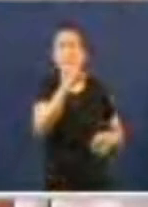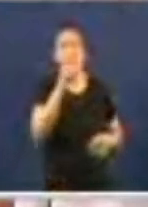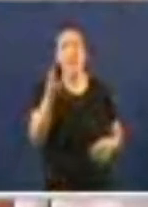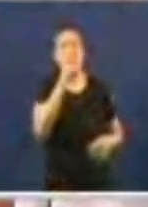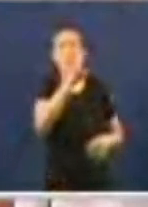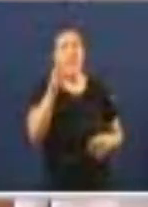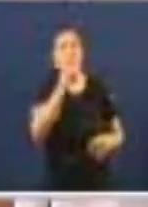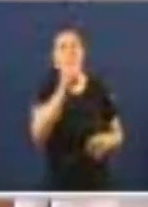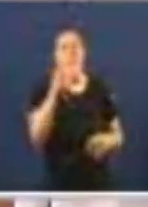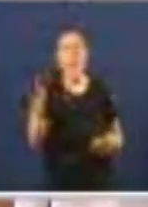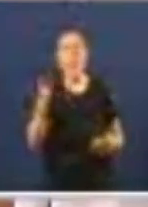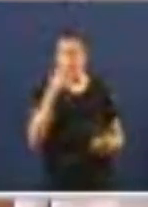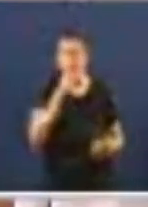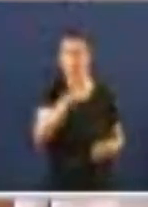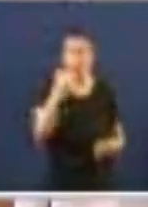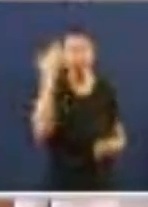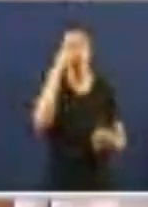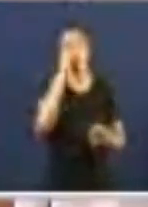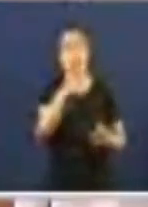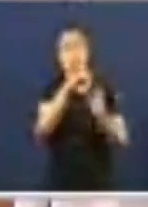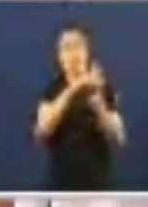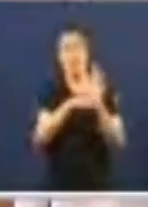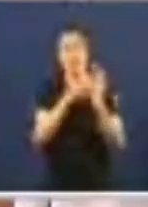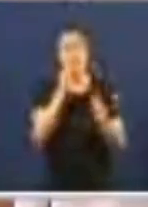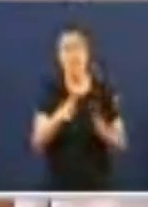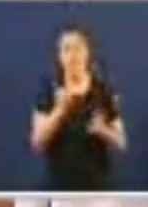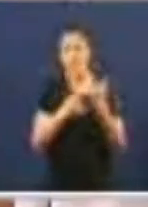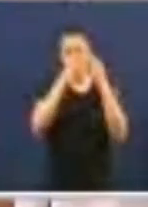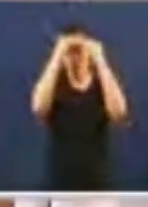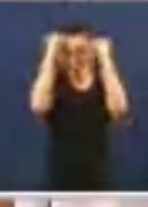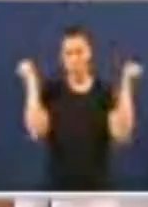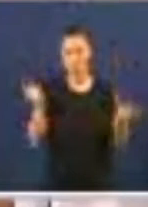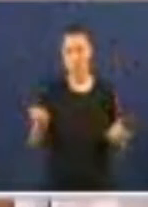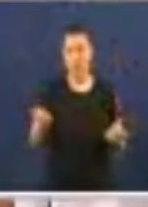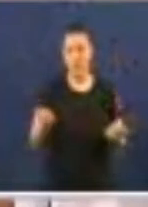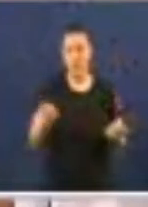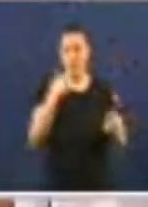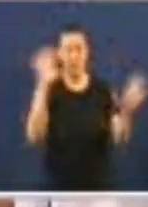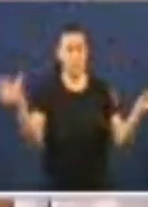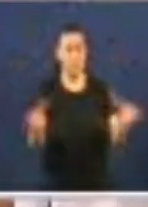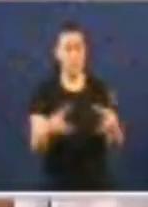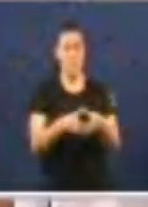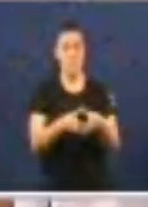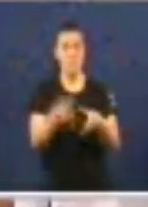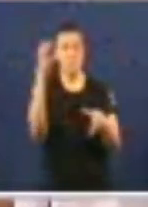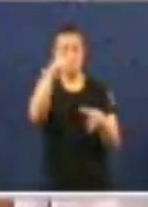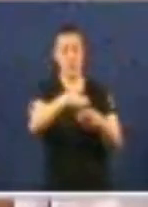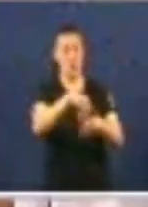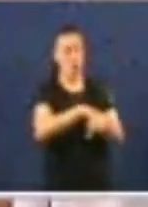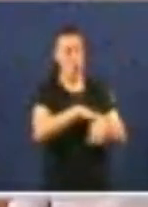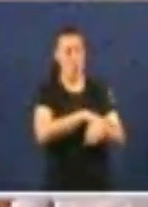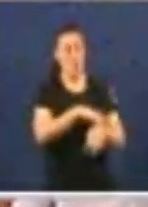son as súas promesas e os seus compromisos. Mire, vostede formaba parte do goberno que prometeu o AVE a Galiza